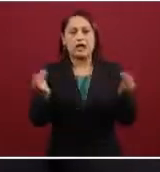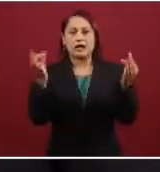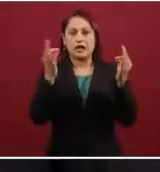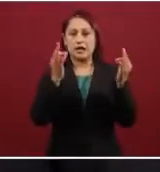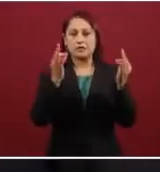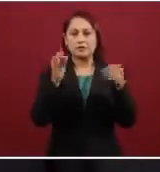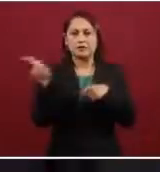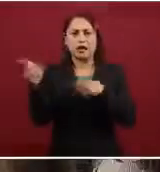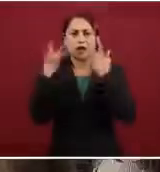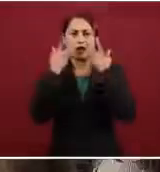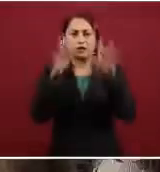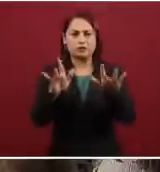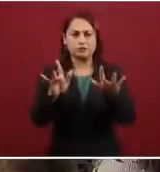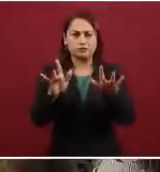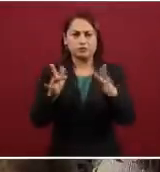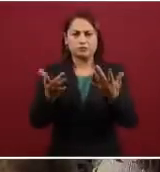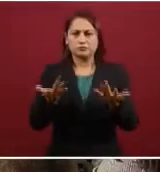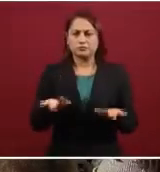una renuncia?